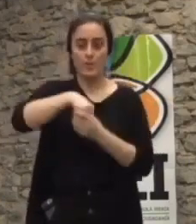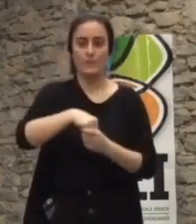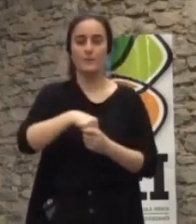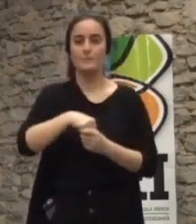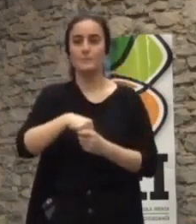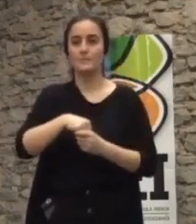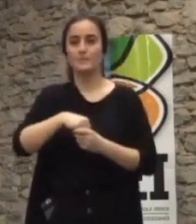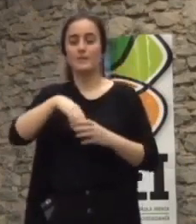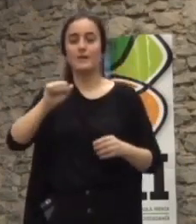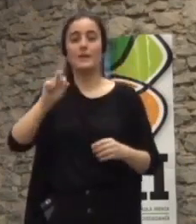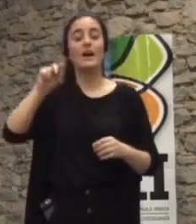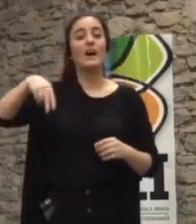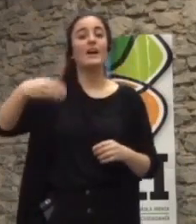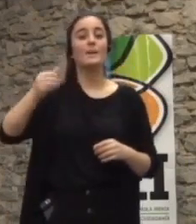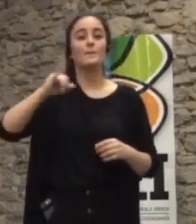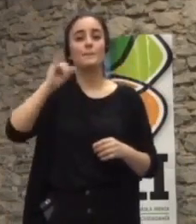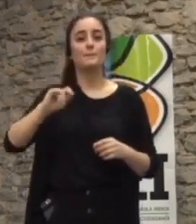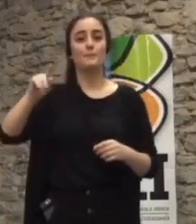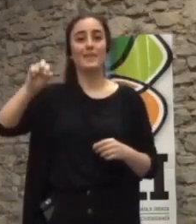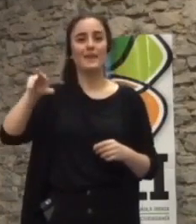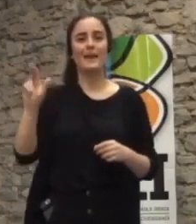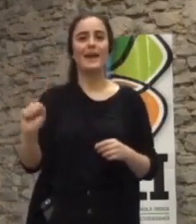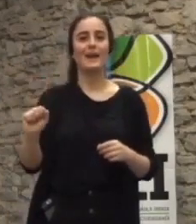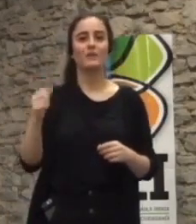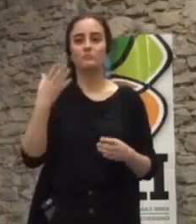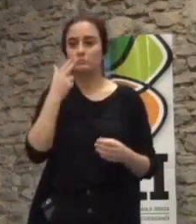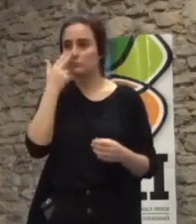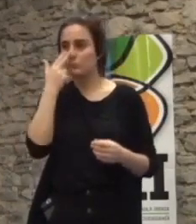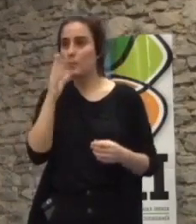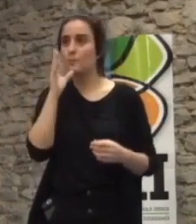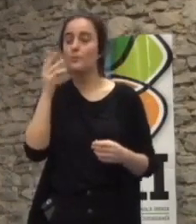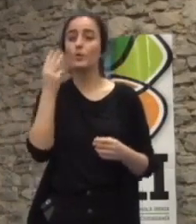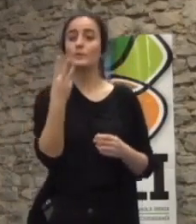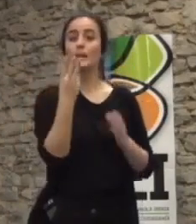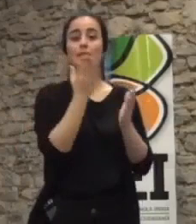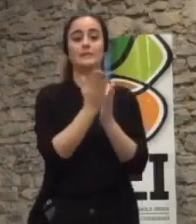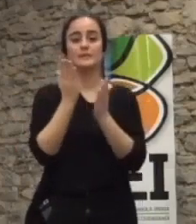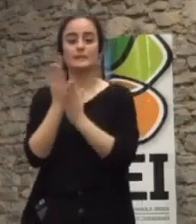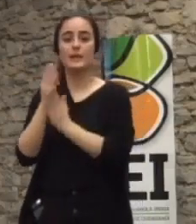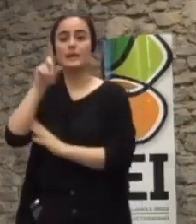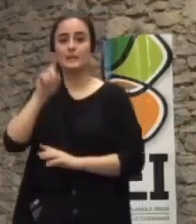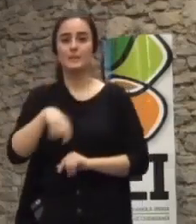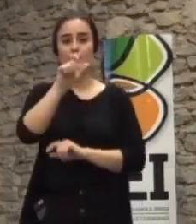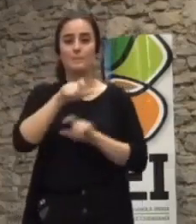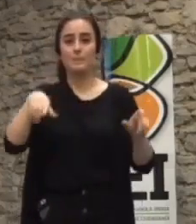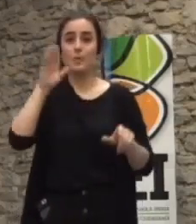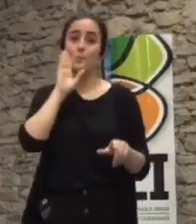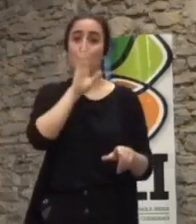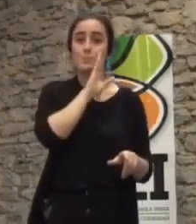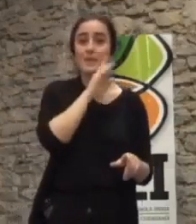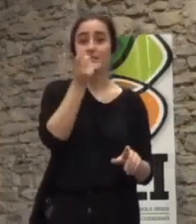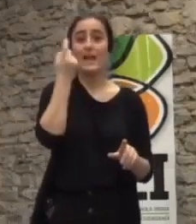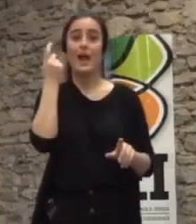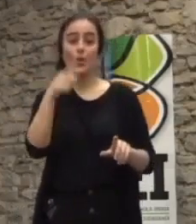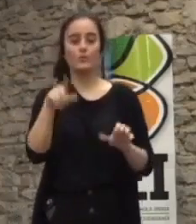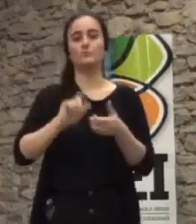la de Aranbizcarra fue muy interesante porque en las tres sesiones, si no me equivoco, que realizamos, participaron personas también de origen extranjero, madres de alumnos del